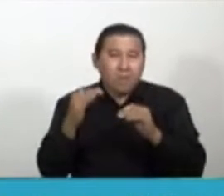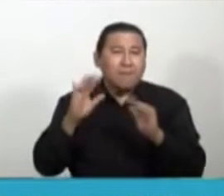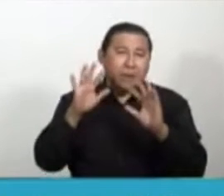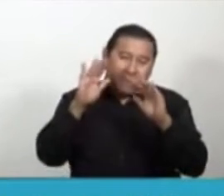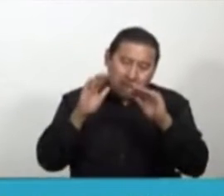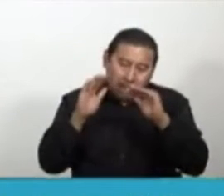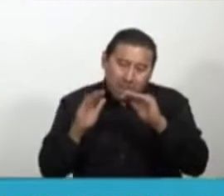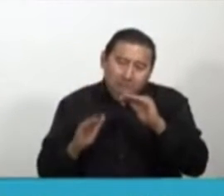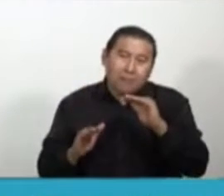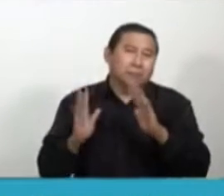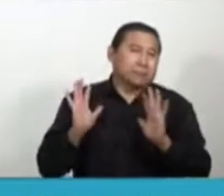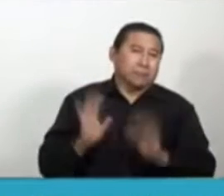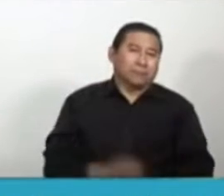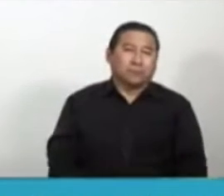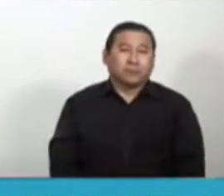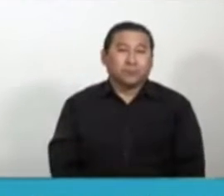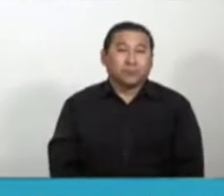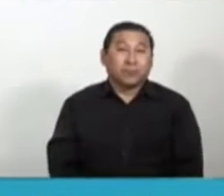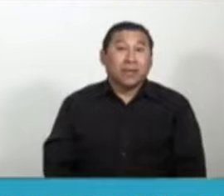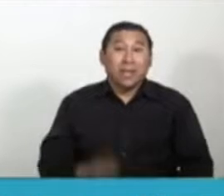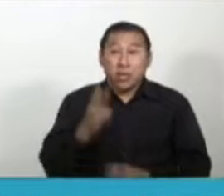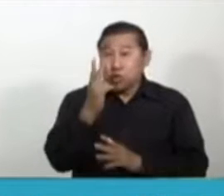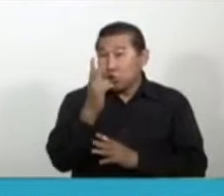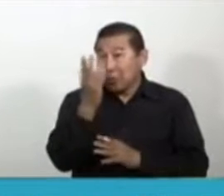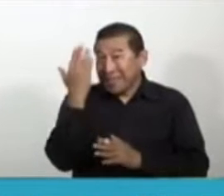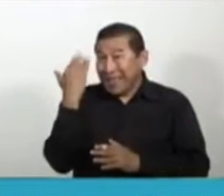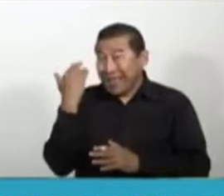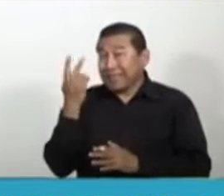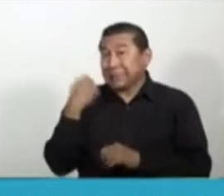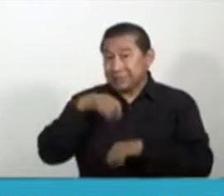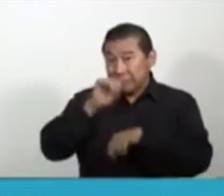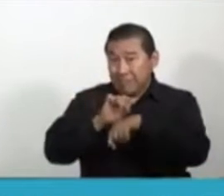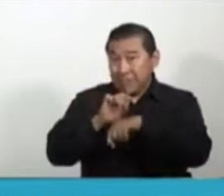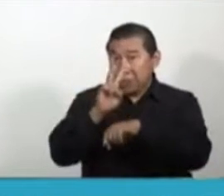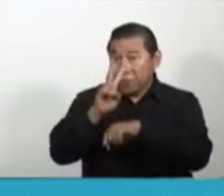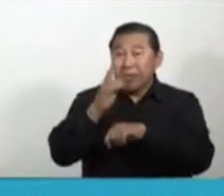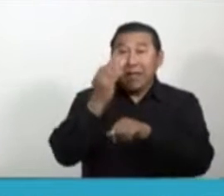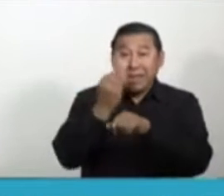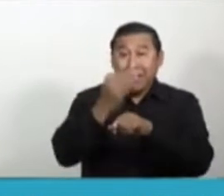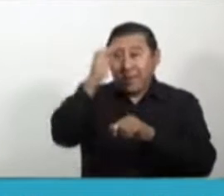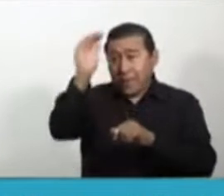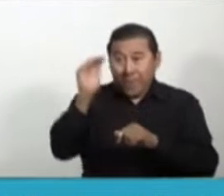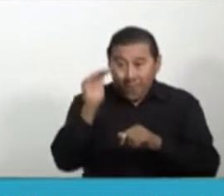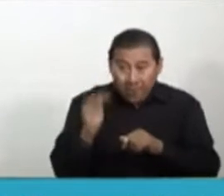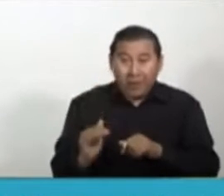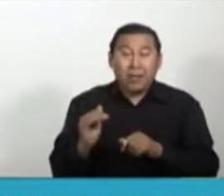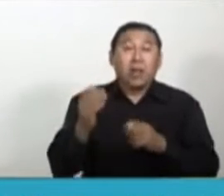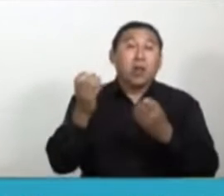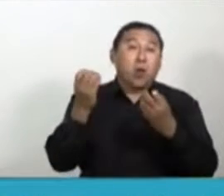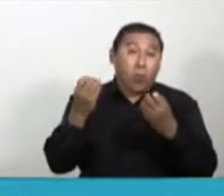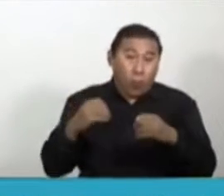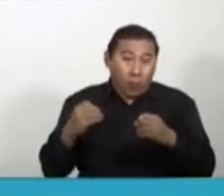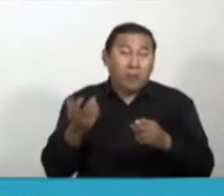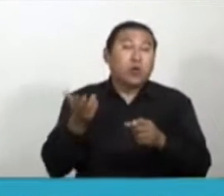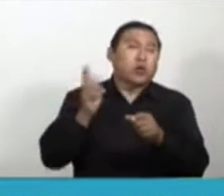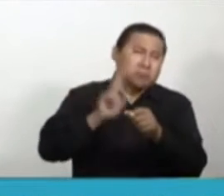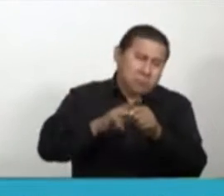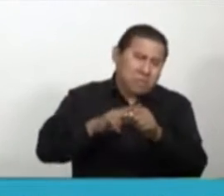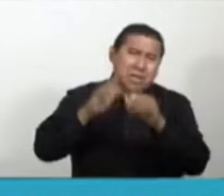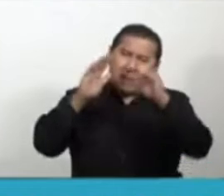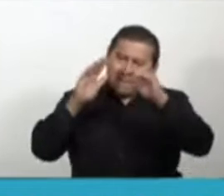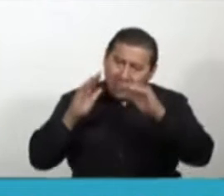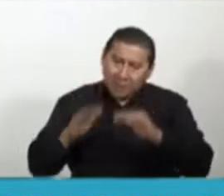muy, muy, muy atrás del casi dos que teníamos la semana pasada. Ha disminuido también la ocupación